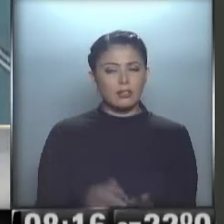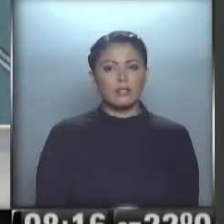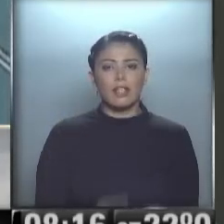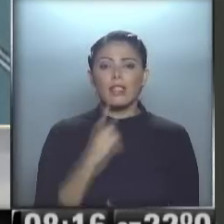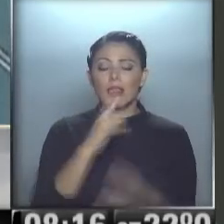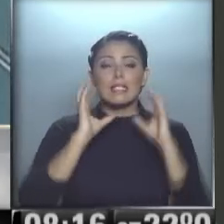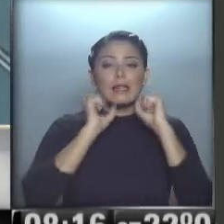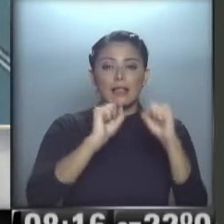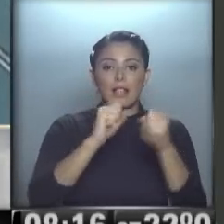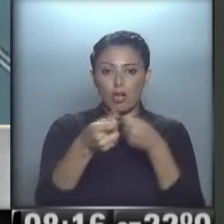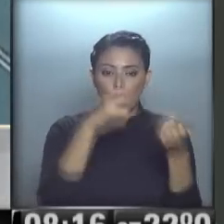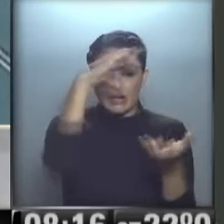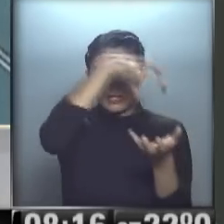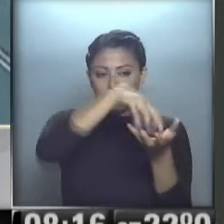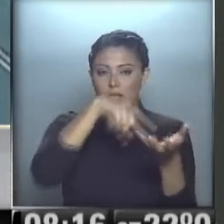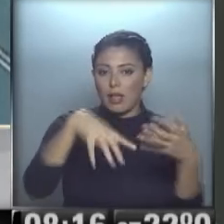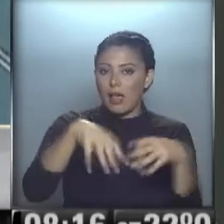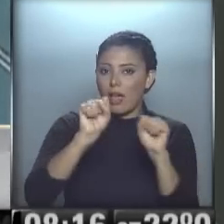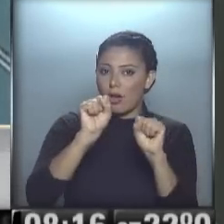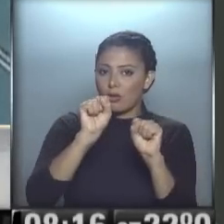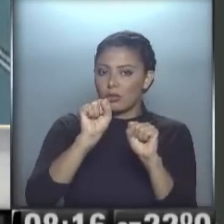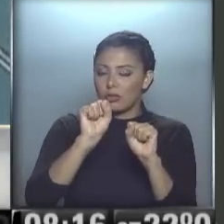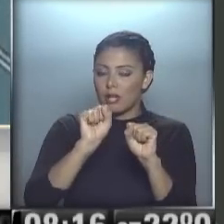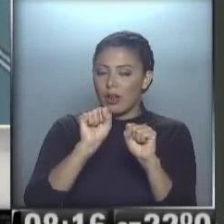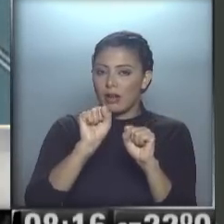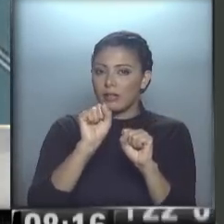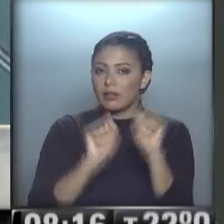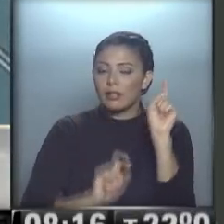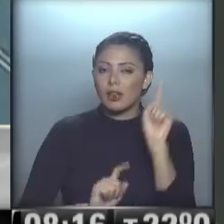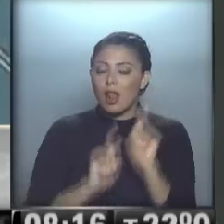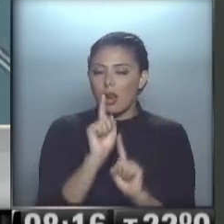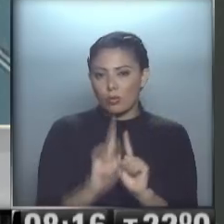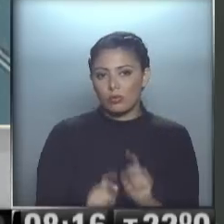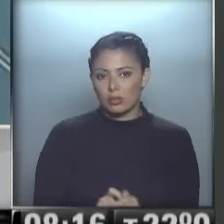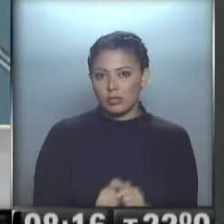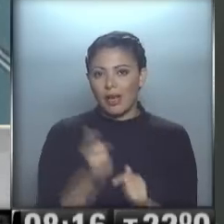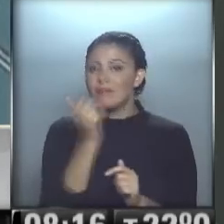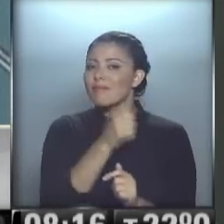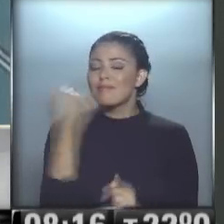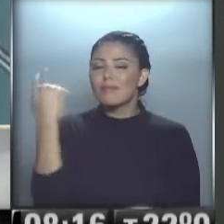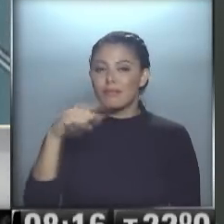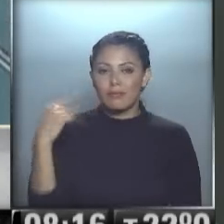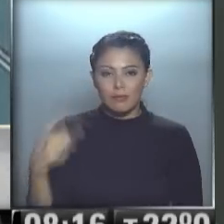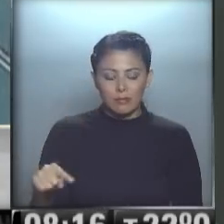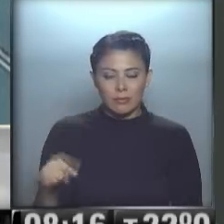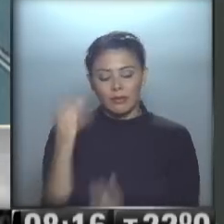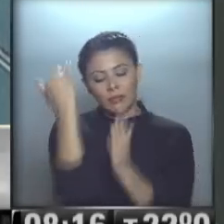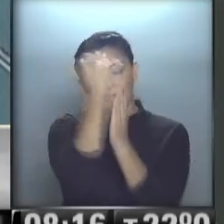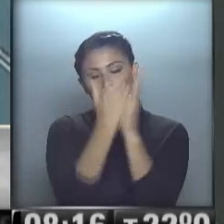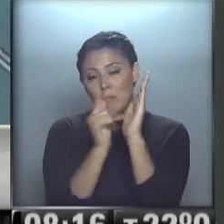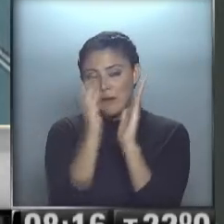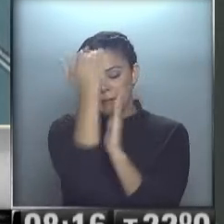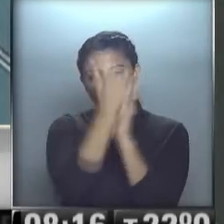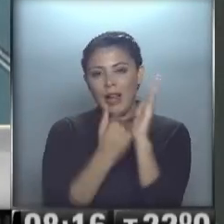secretaría de comercio había identificado determinado tipo de medicamentos que